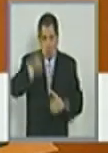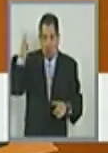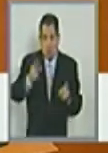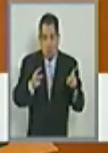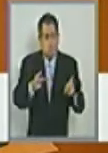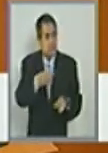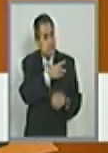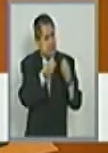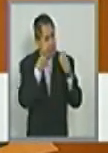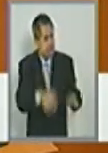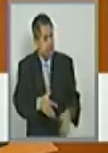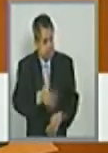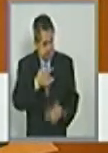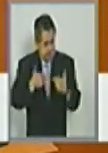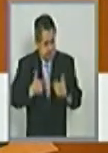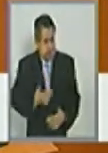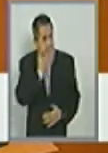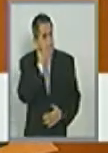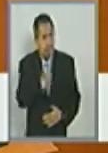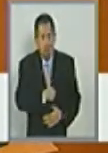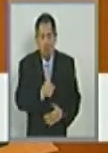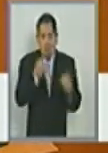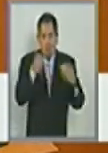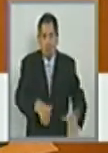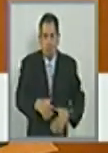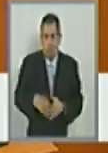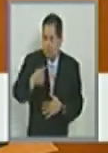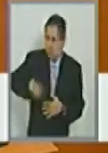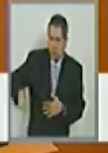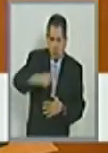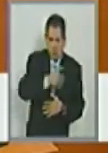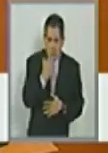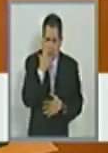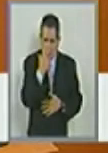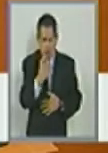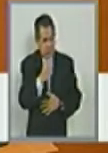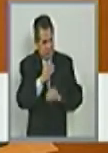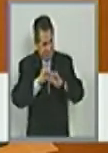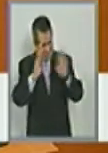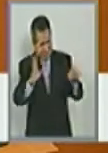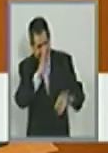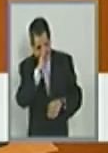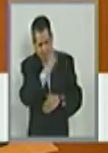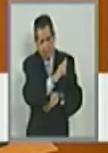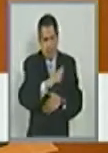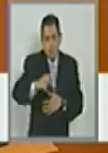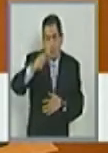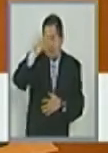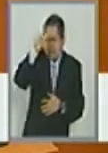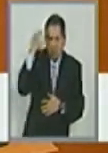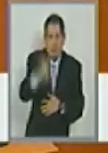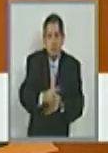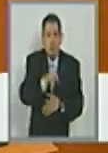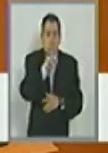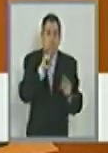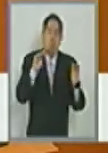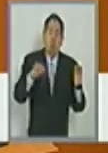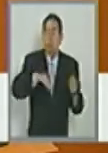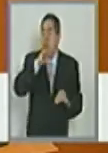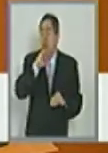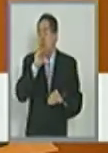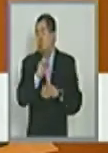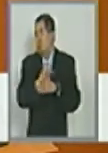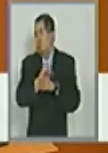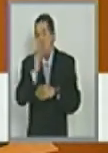propia humanidad. Que se escuche fuerte y claro México no permanecerá